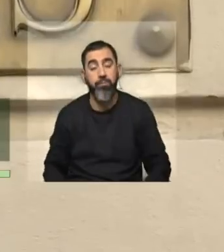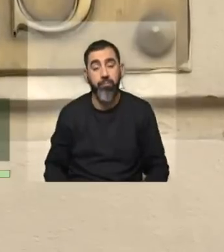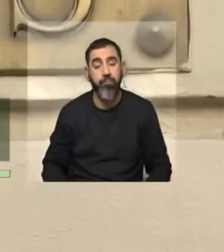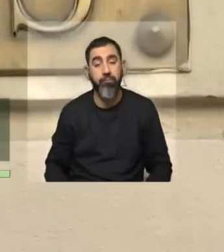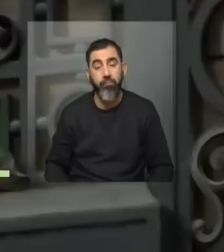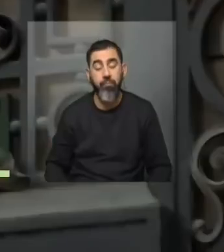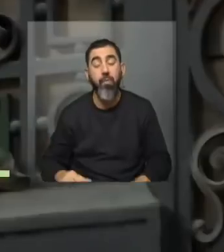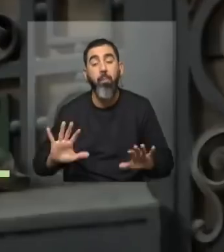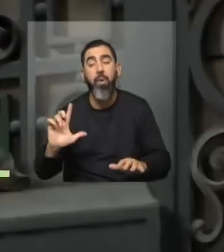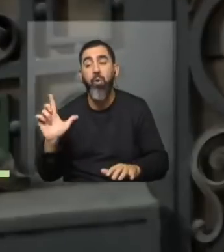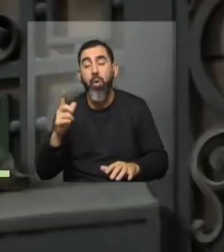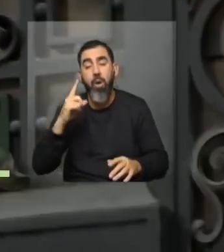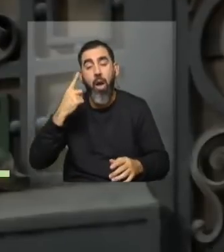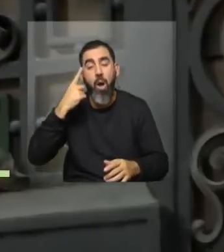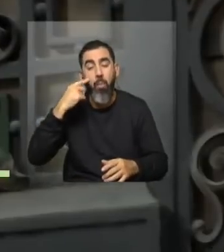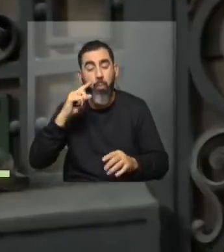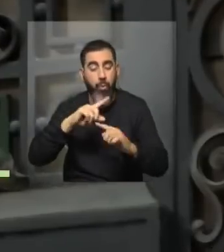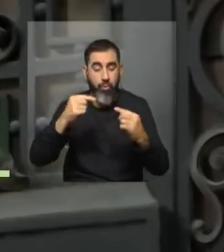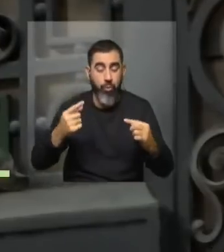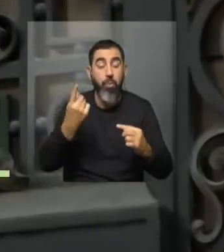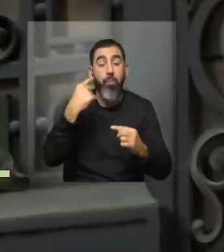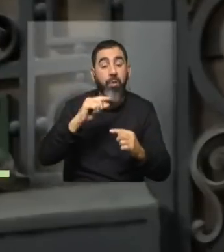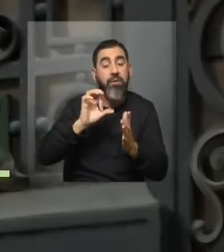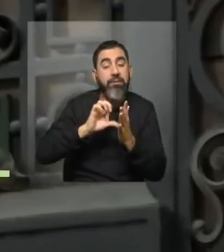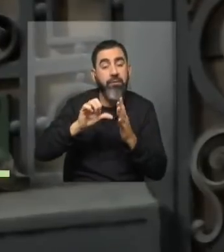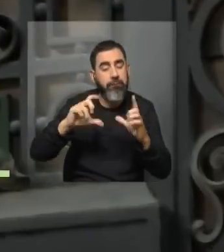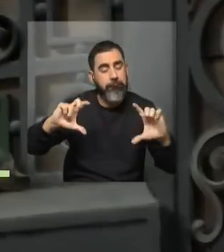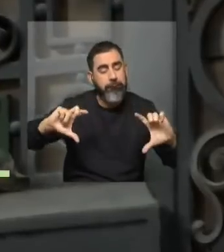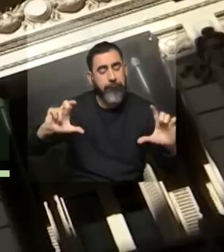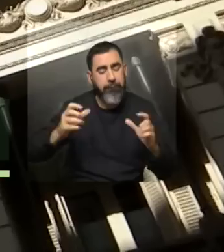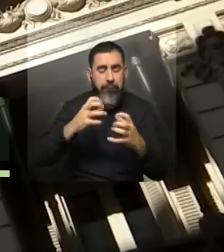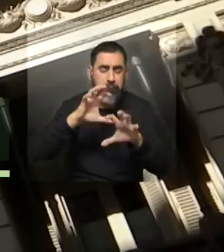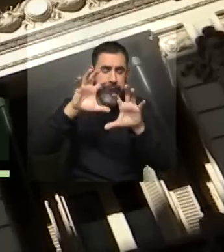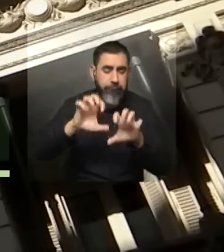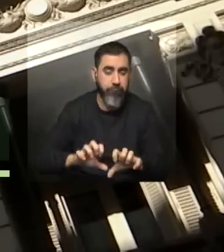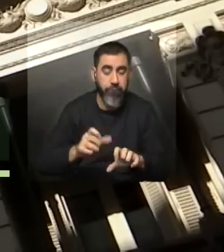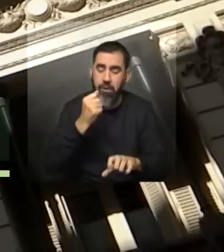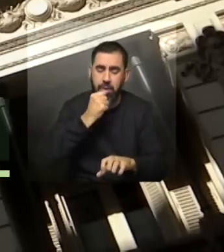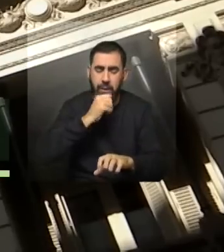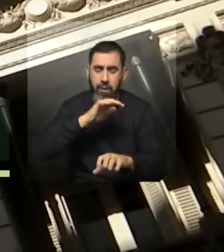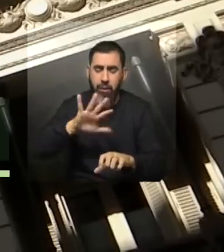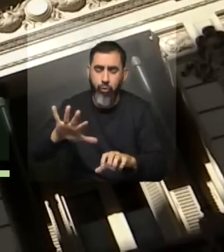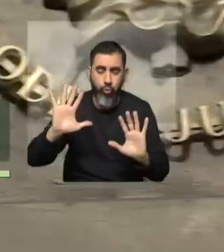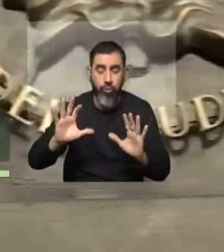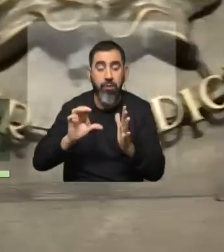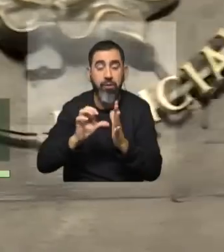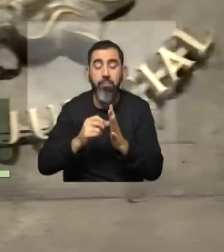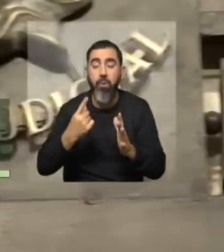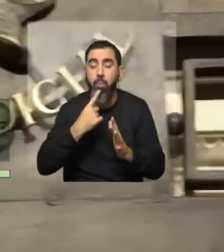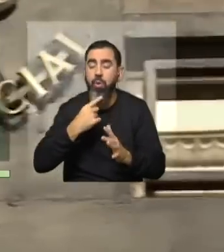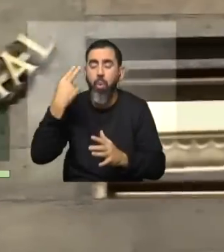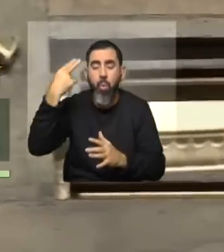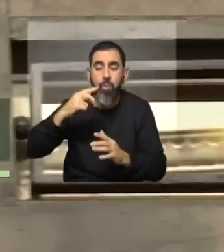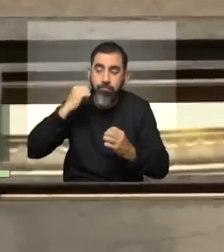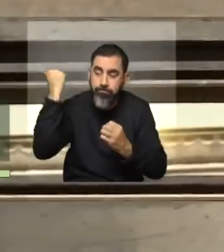no existe intencionalidad, pero el servicio se ha ido precarizando y esto es histórico. Ningún sistema político le ha dado